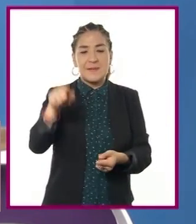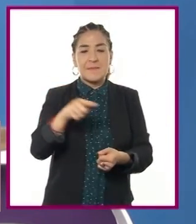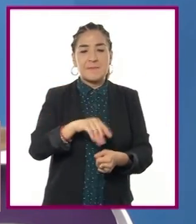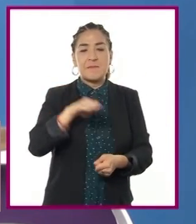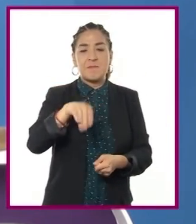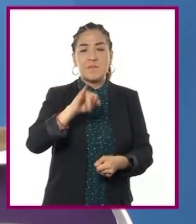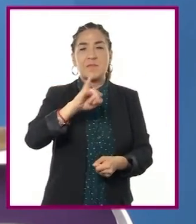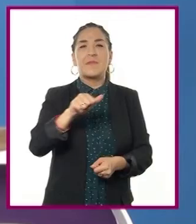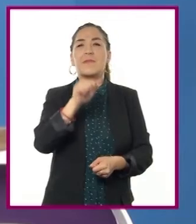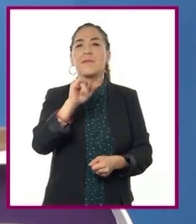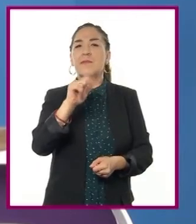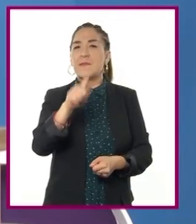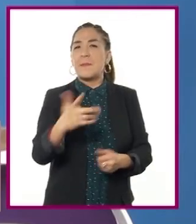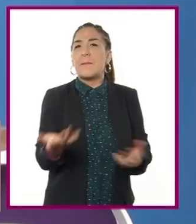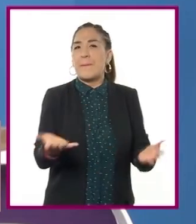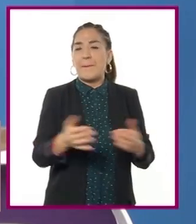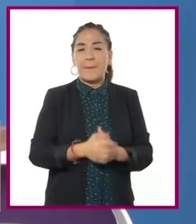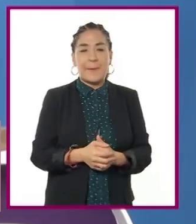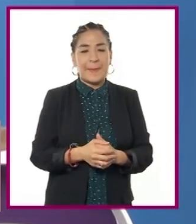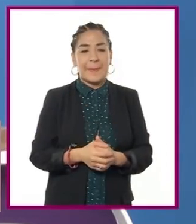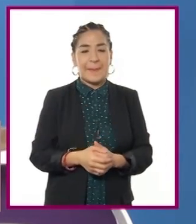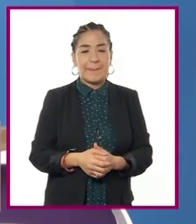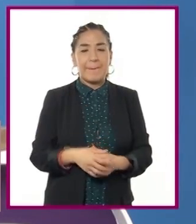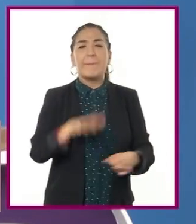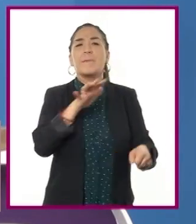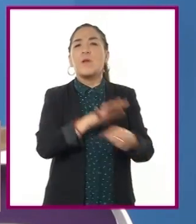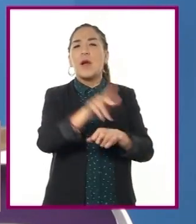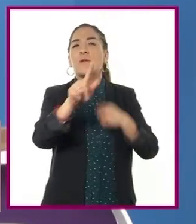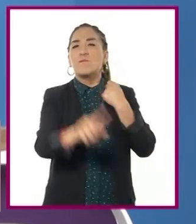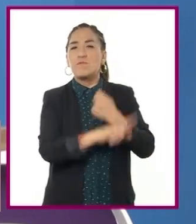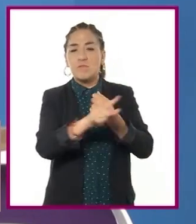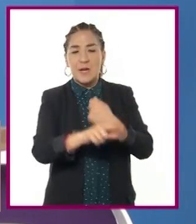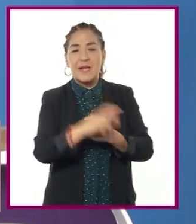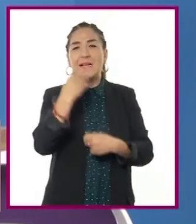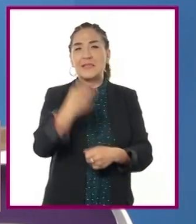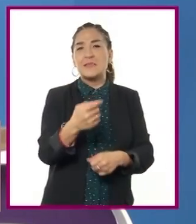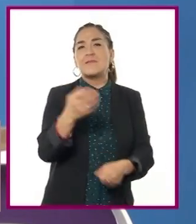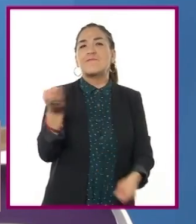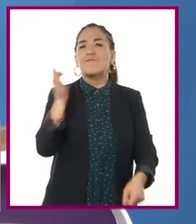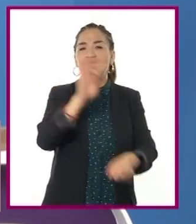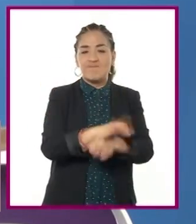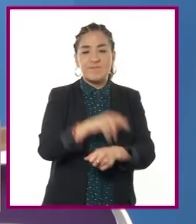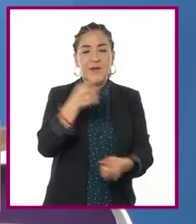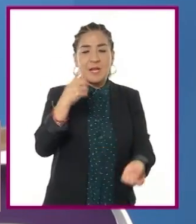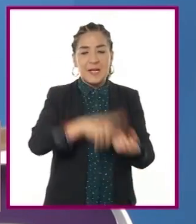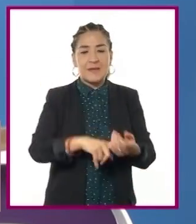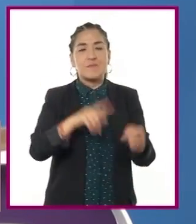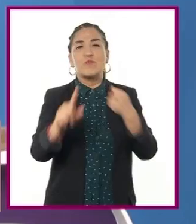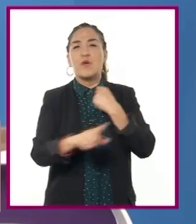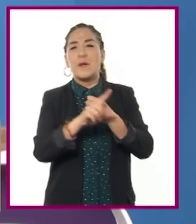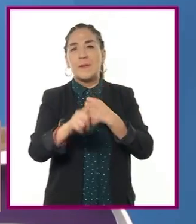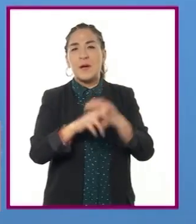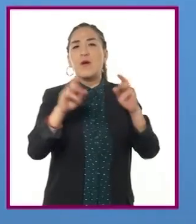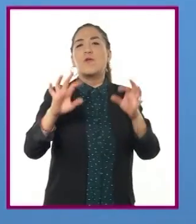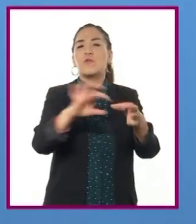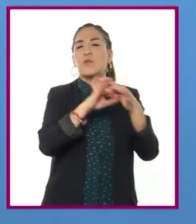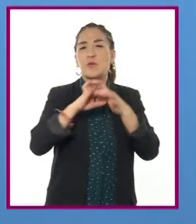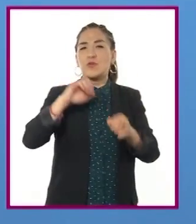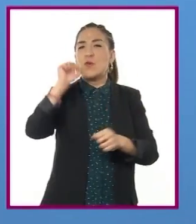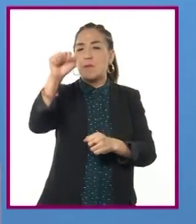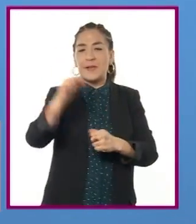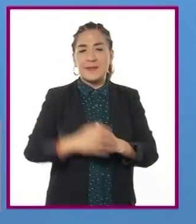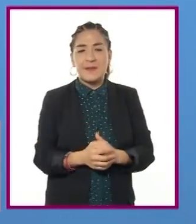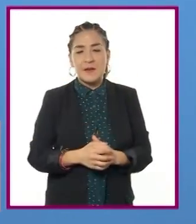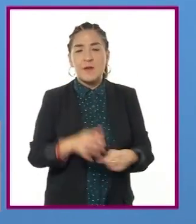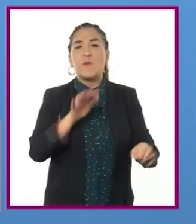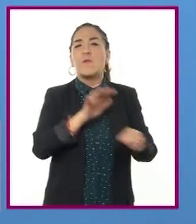Mikhail Gorbachov? ¿Qué acontecimientos favorecieron la desintegración de la Unión Soviética?